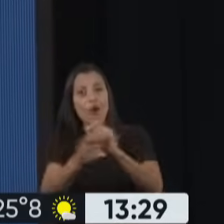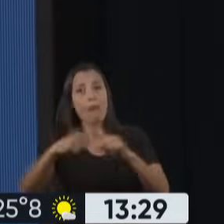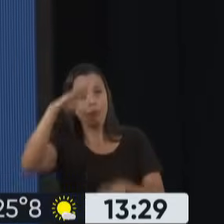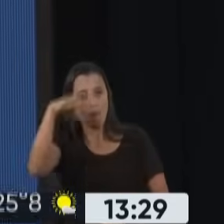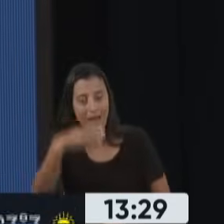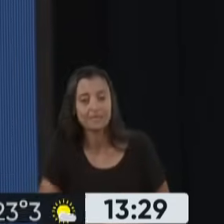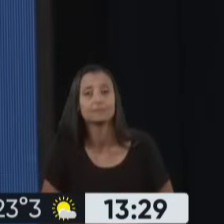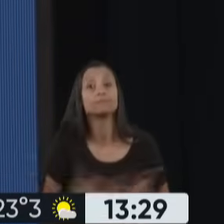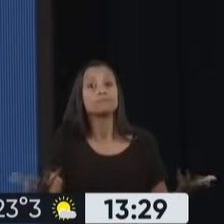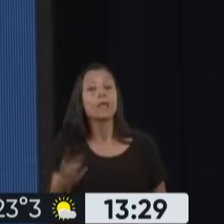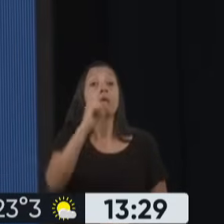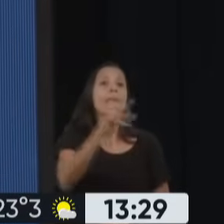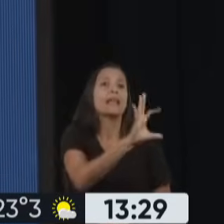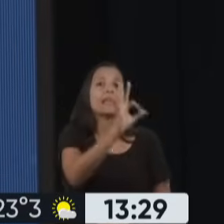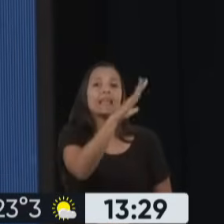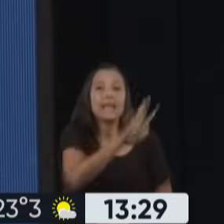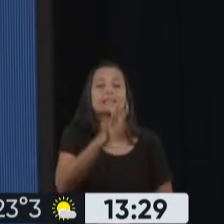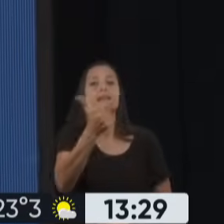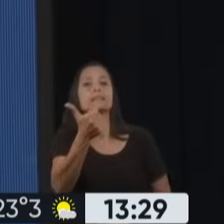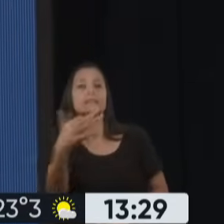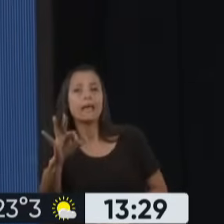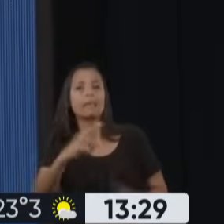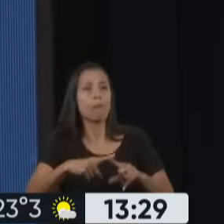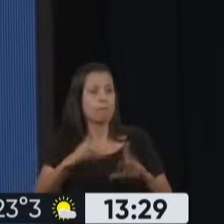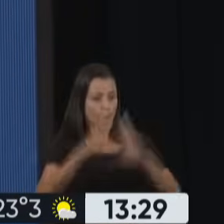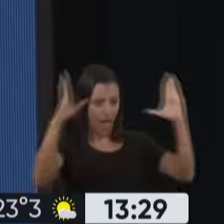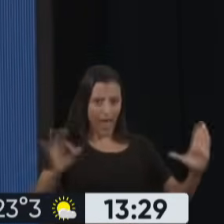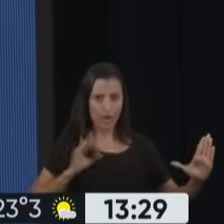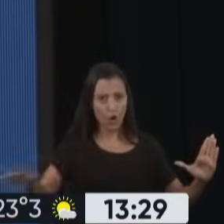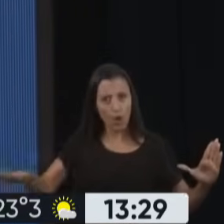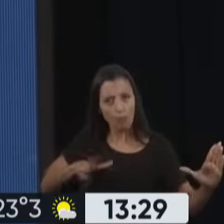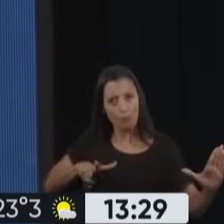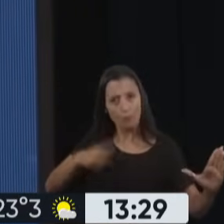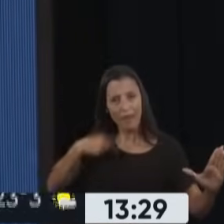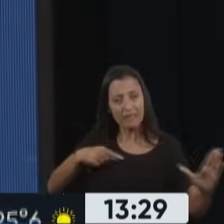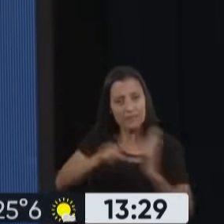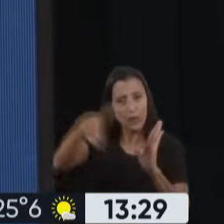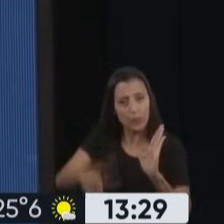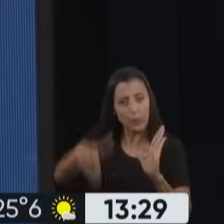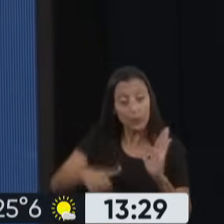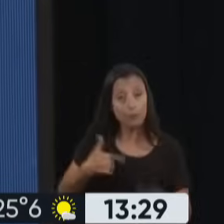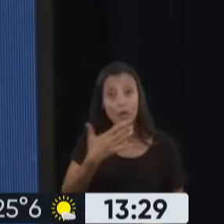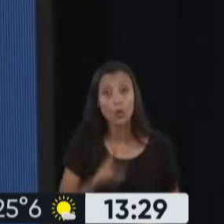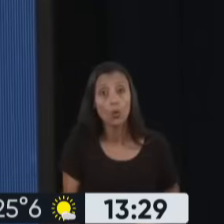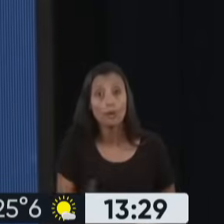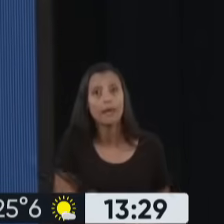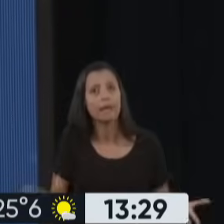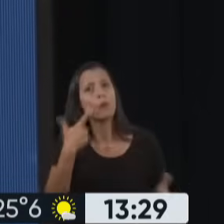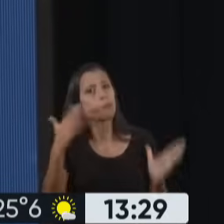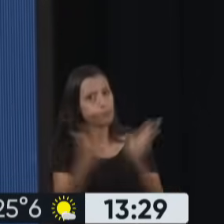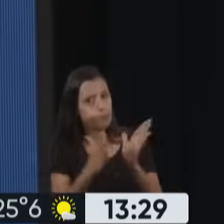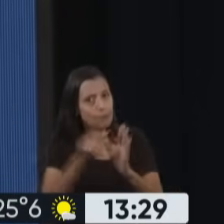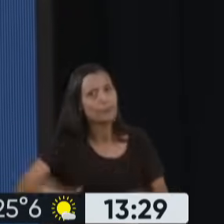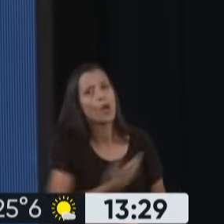Estamos hablando de 1.560 anuales. Eso lo que quiero que vean es que este es el gobierno